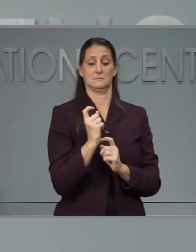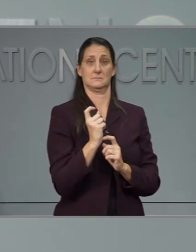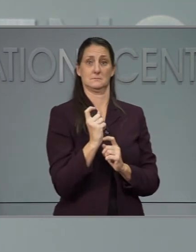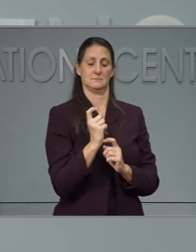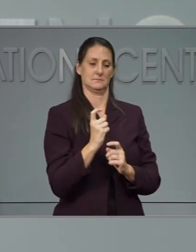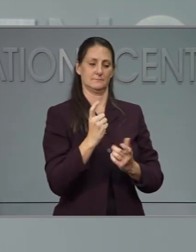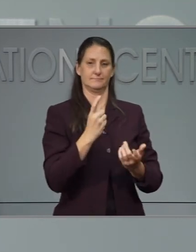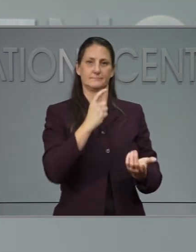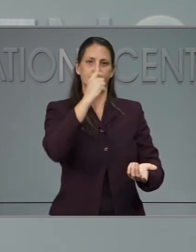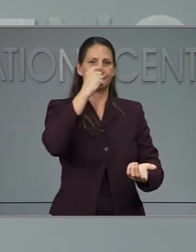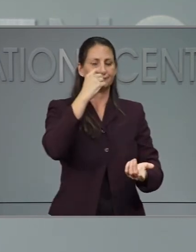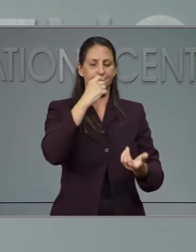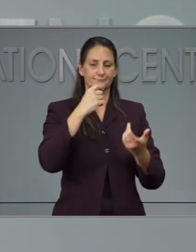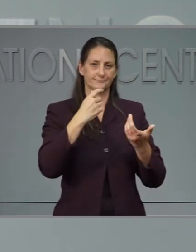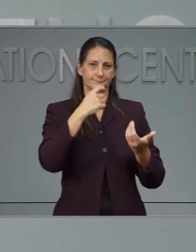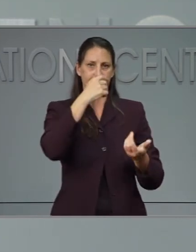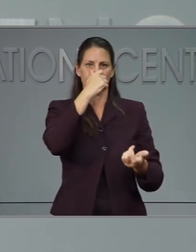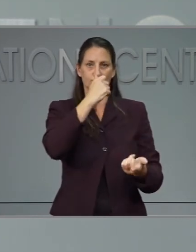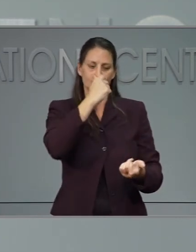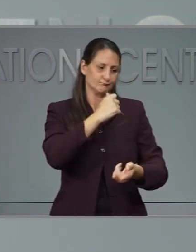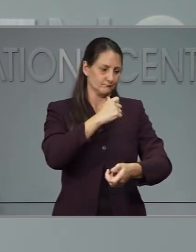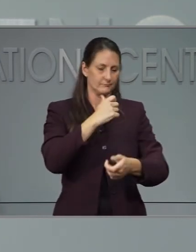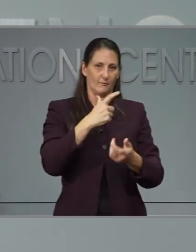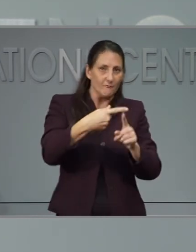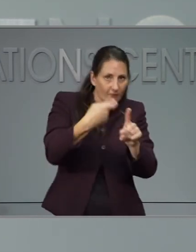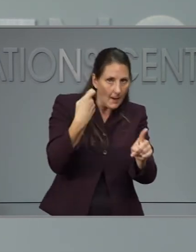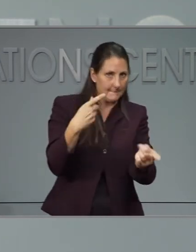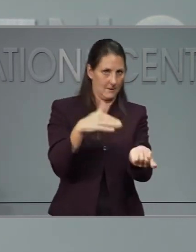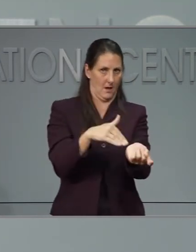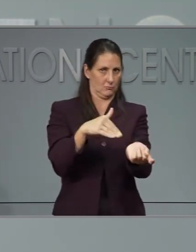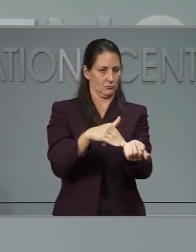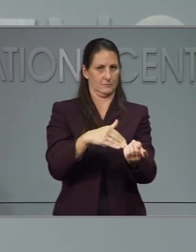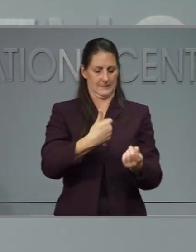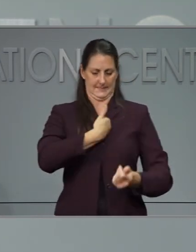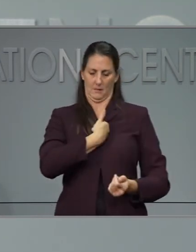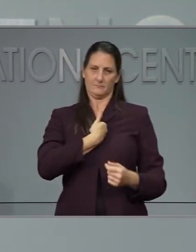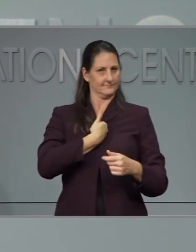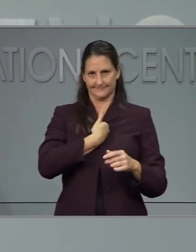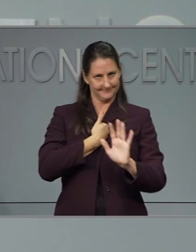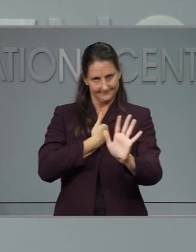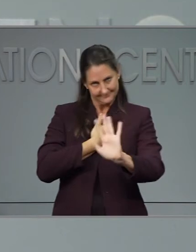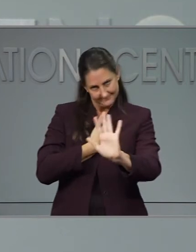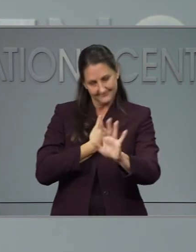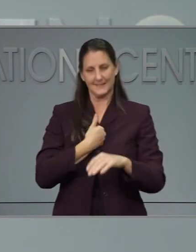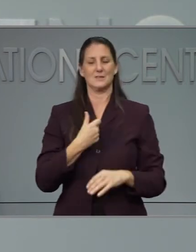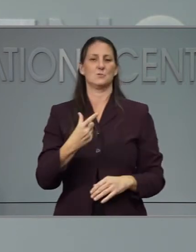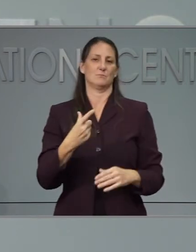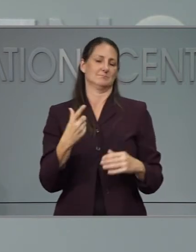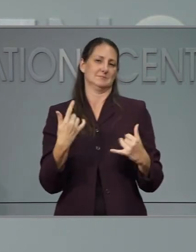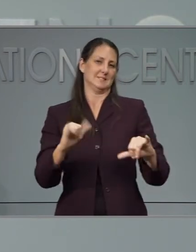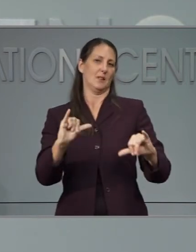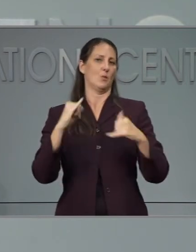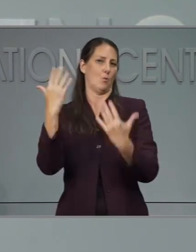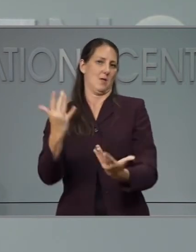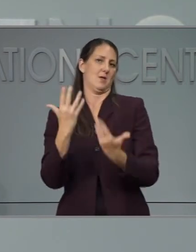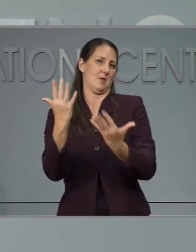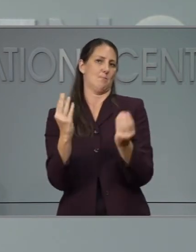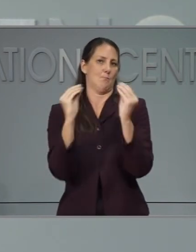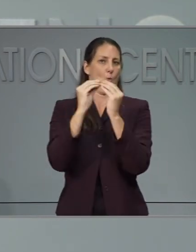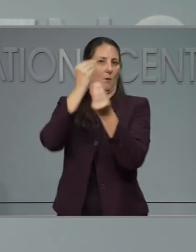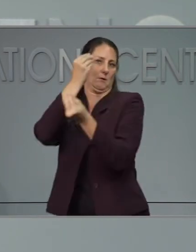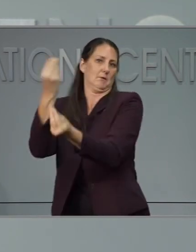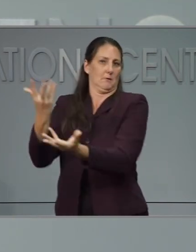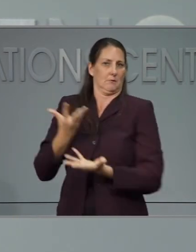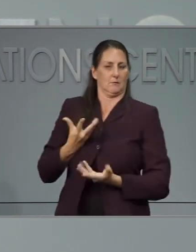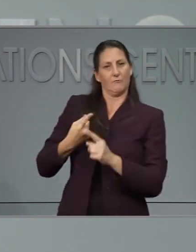un laboratorio. Todavía no tenemos toda la información. Así que estén pendientes. Conforme sepamos más, lo daremos a